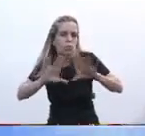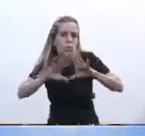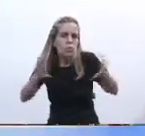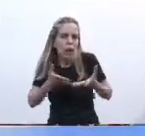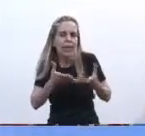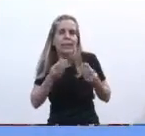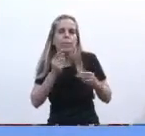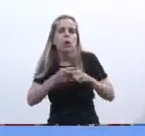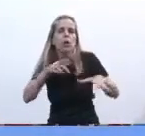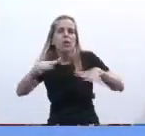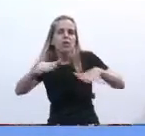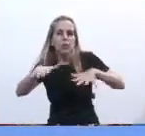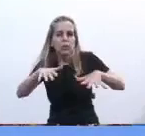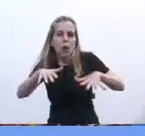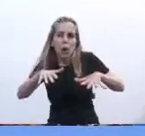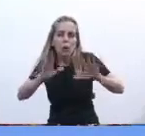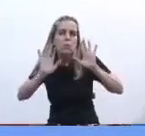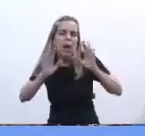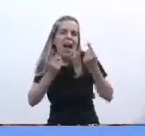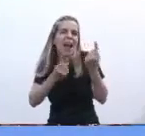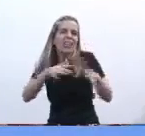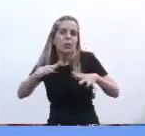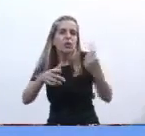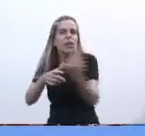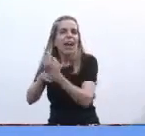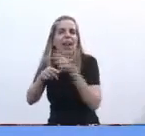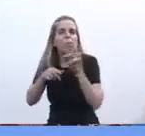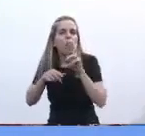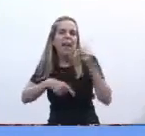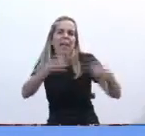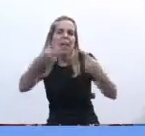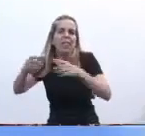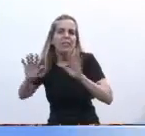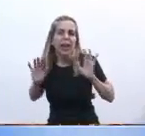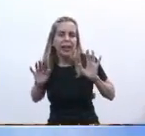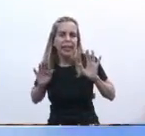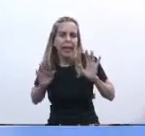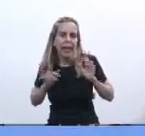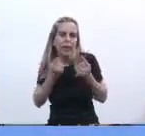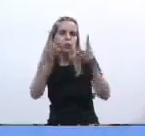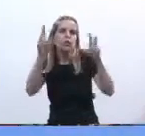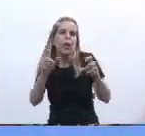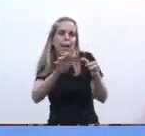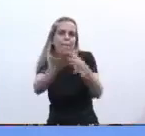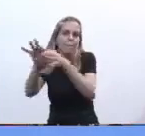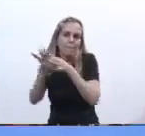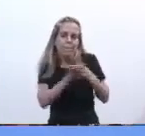por la situación diferente de las mujeres tiene un denominador común